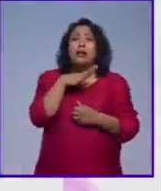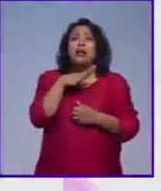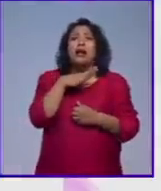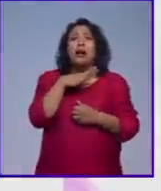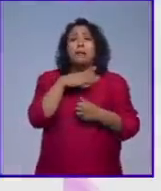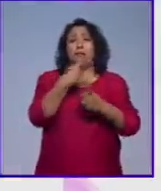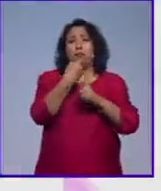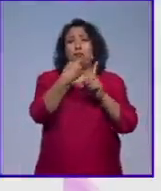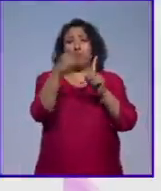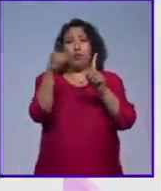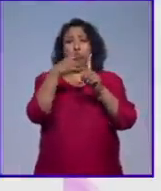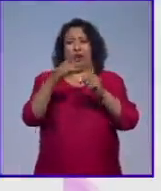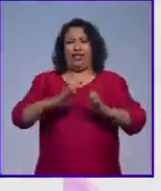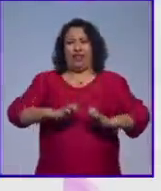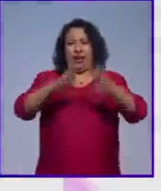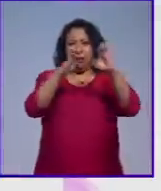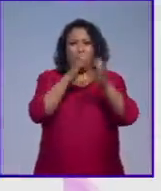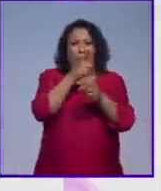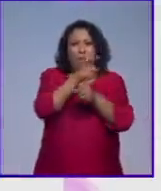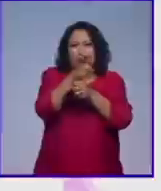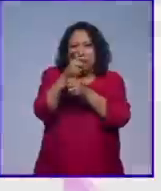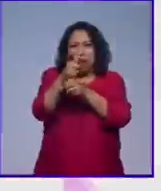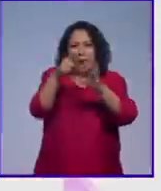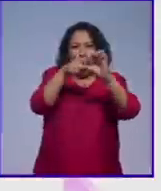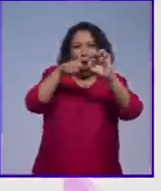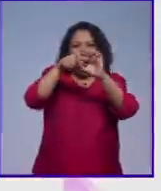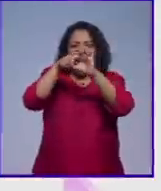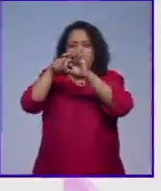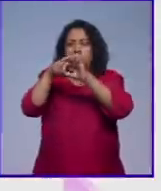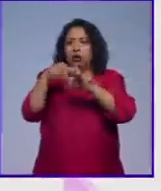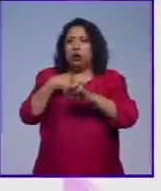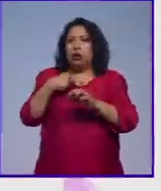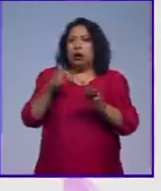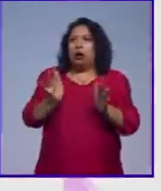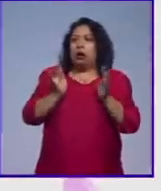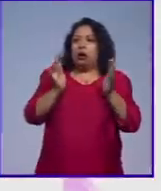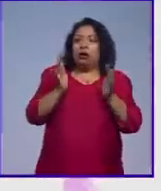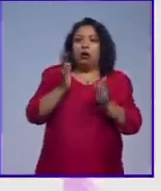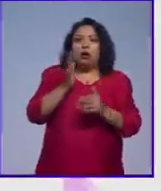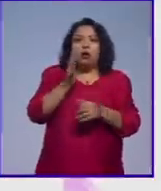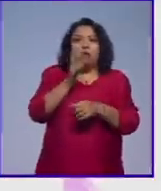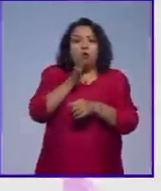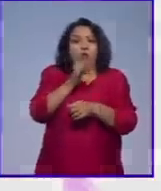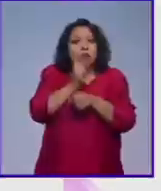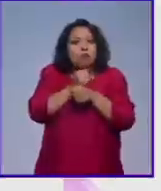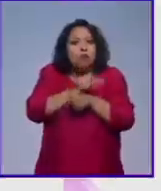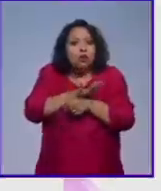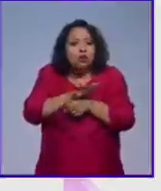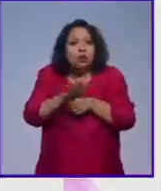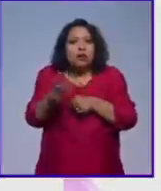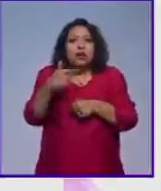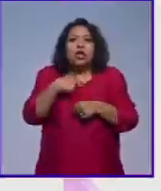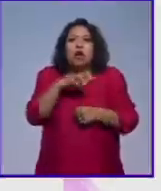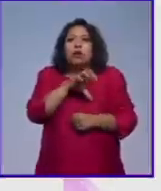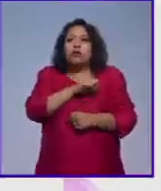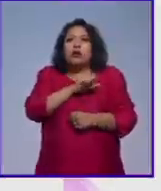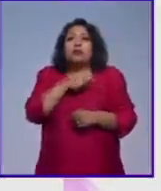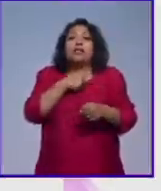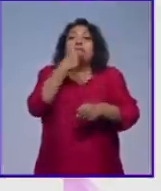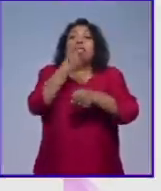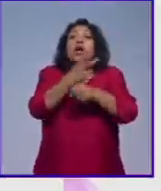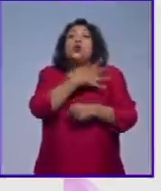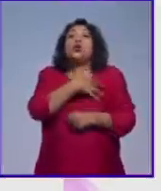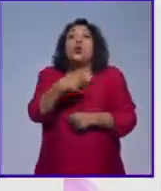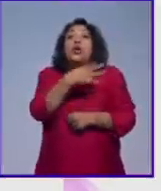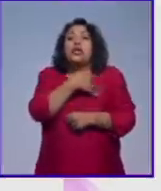las puertas de los elevadores. Entonces yo dije, no es posible, y yo estaba amamantando a mi segundo